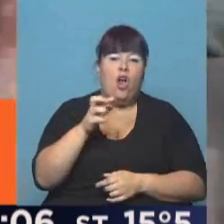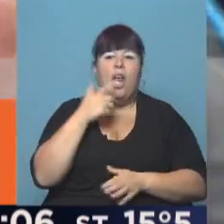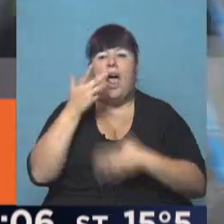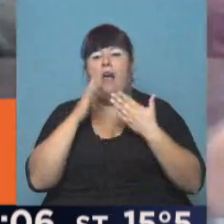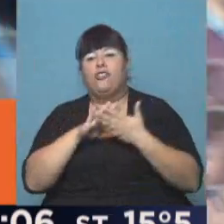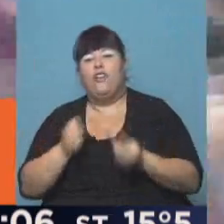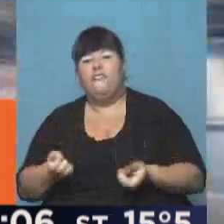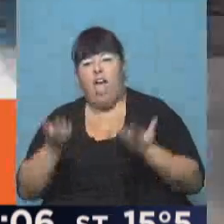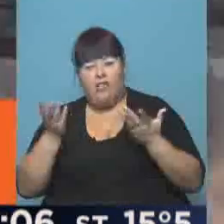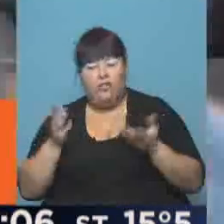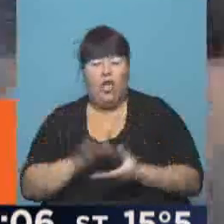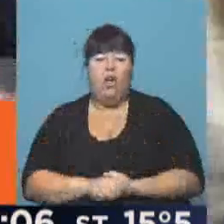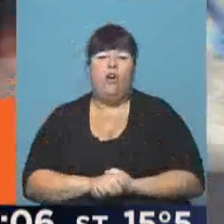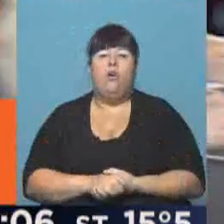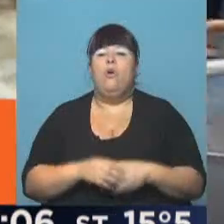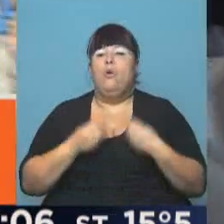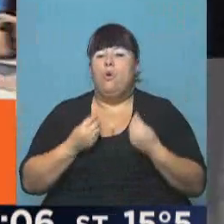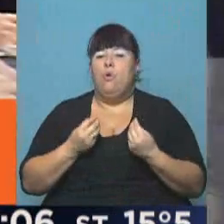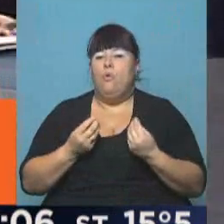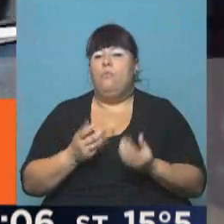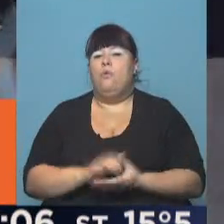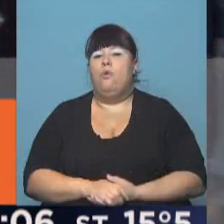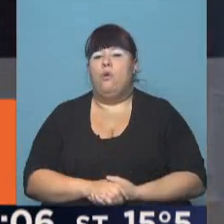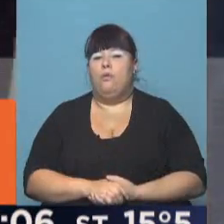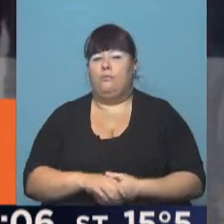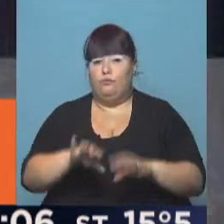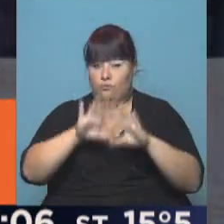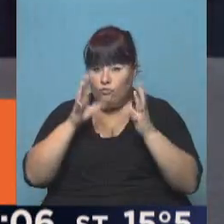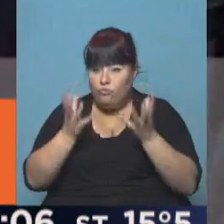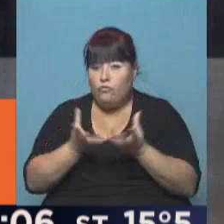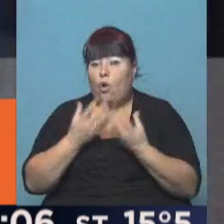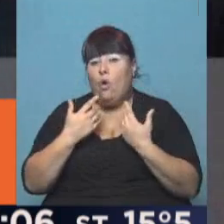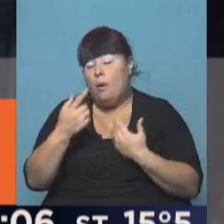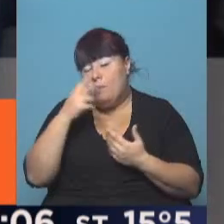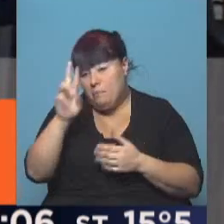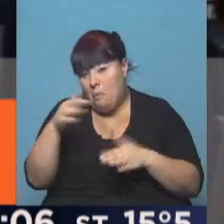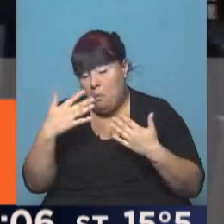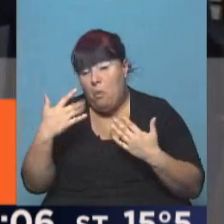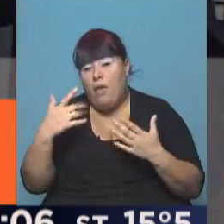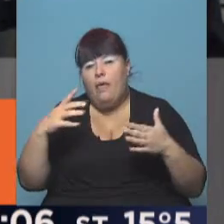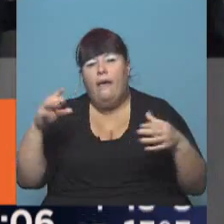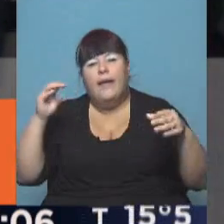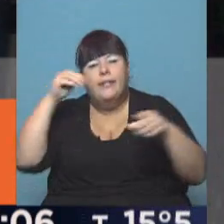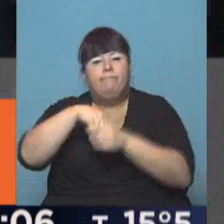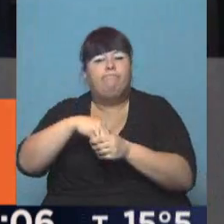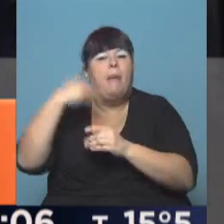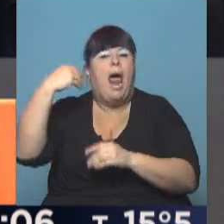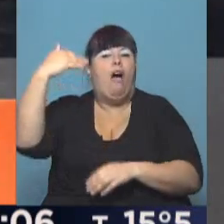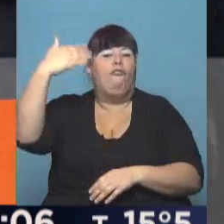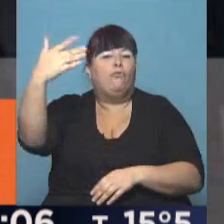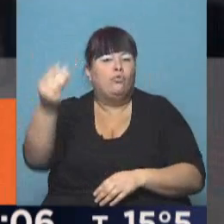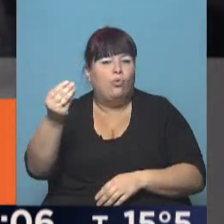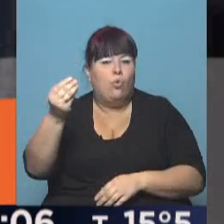de inflación y cómo todo esto puede, si usted me permite, encajar en el